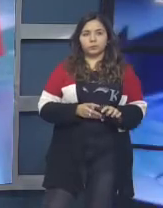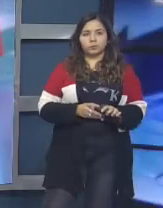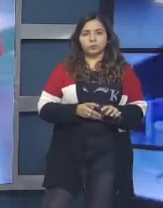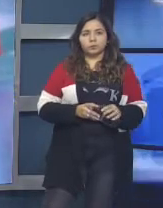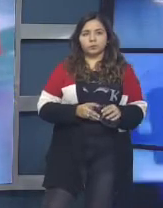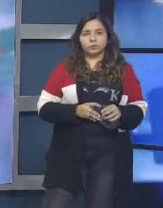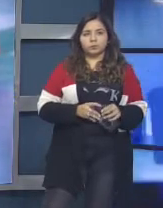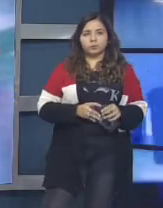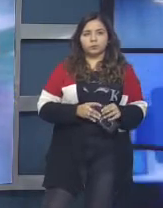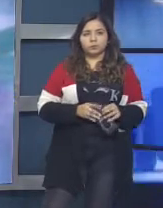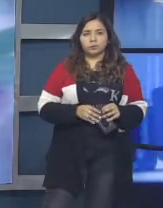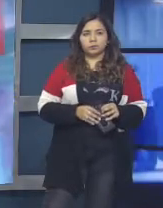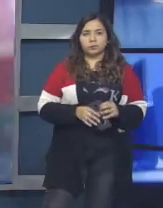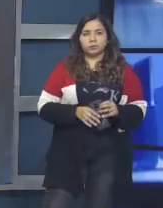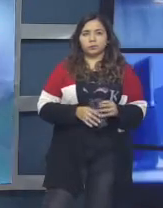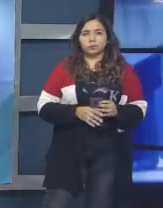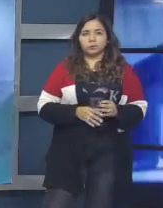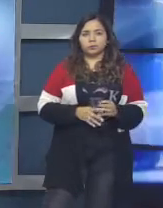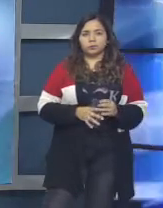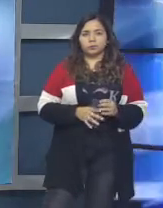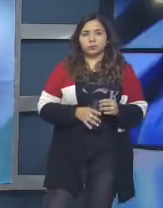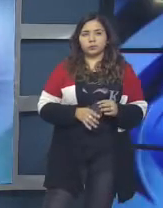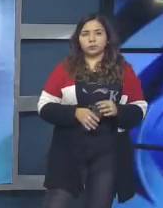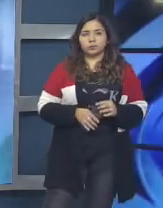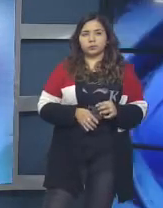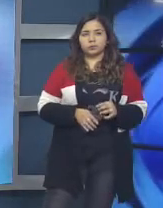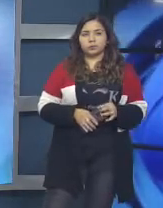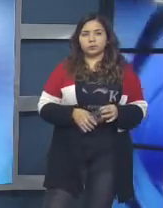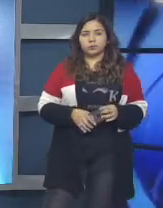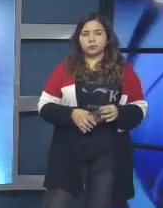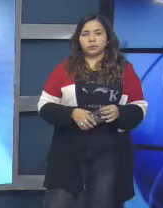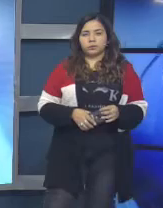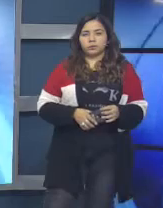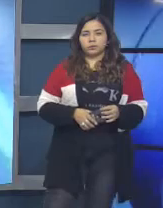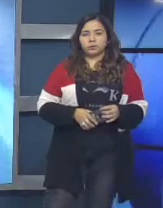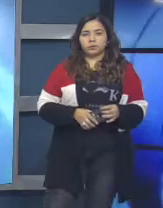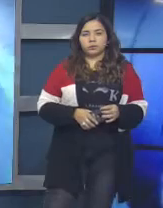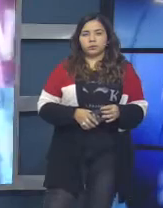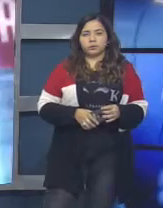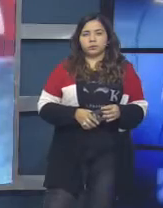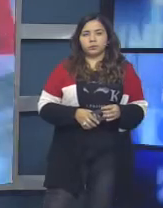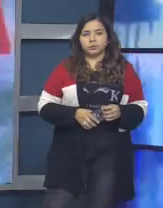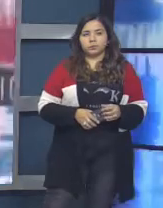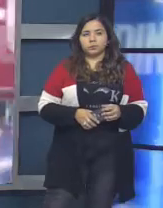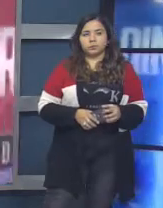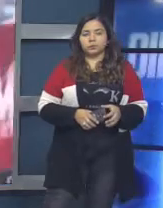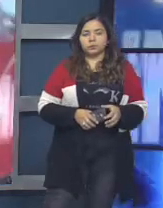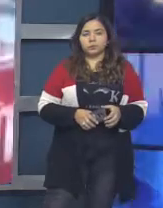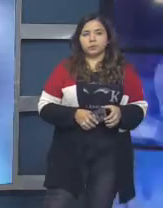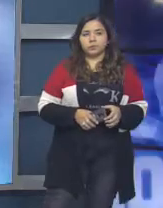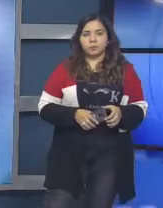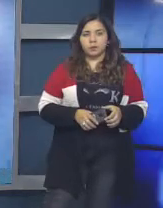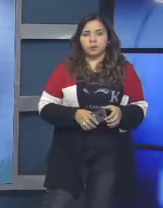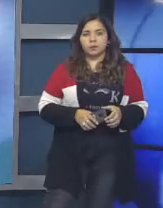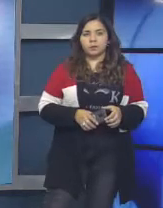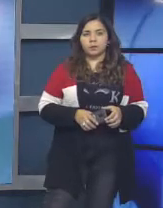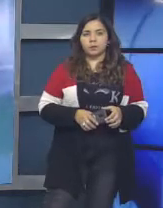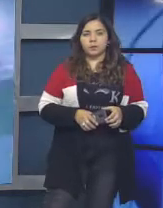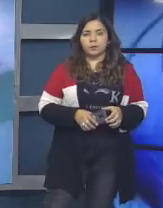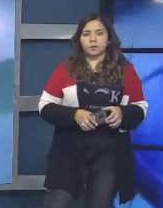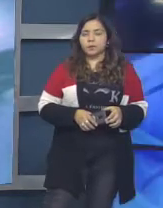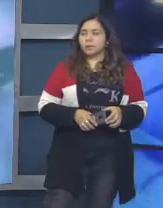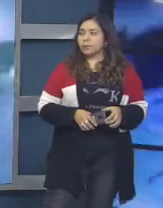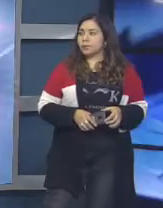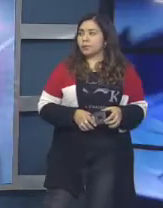el consumo a través de agencias de viaje, de cualquier servicio turístico dentro de lo que es el país. Bien, o sea que